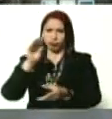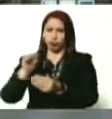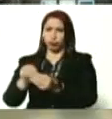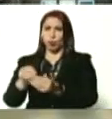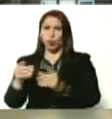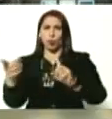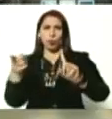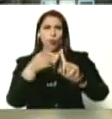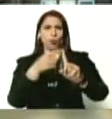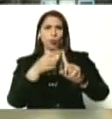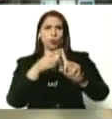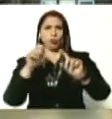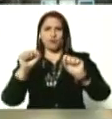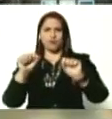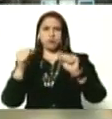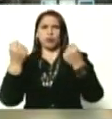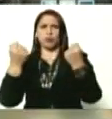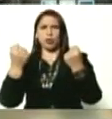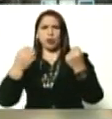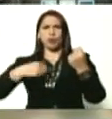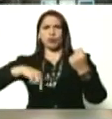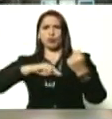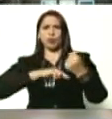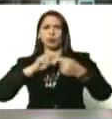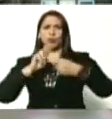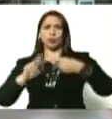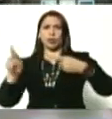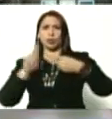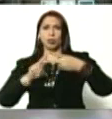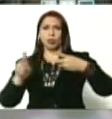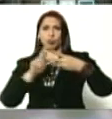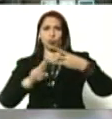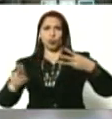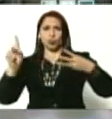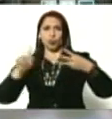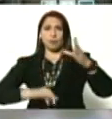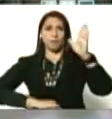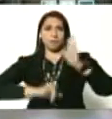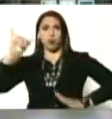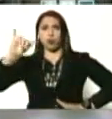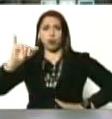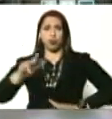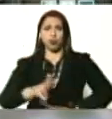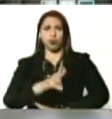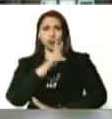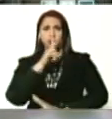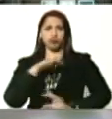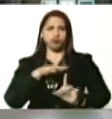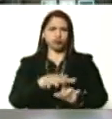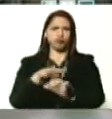Uno, bloqueo de nuestros recursos e hiperinflación inducida.